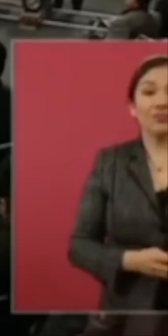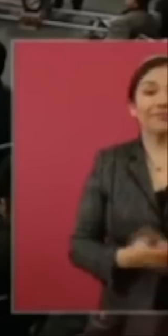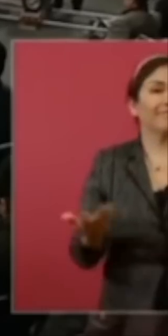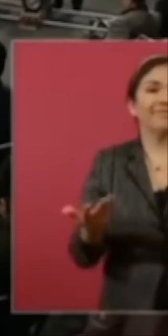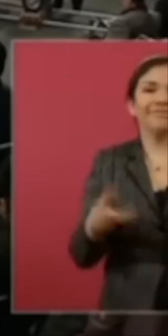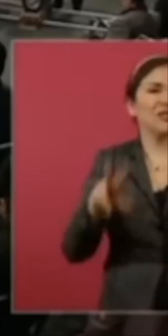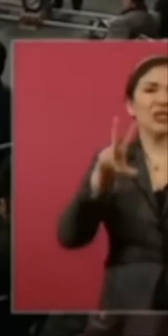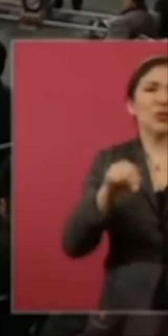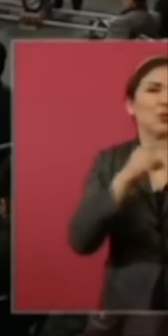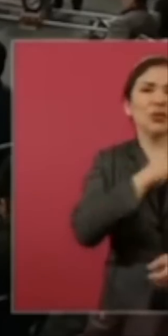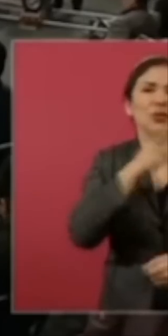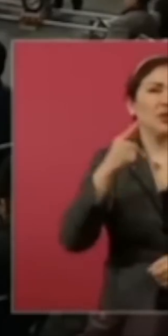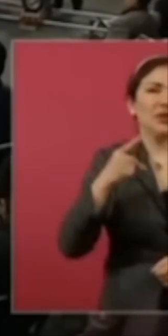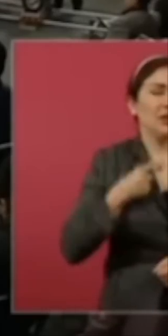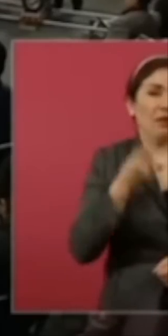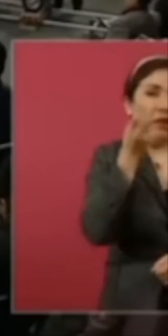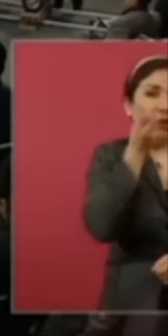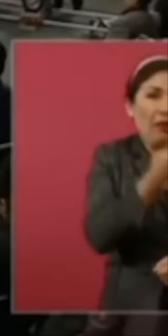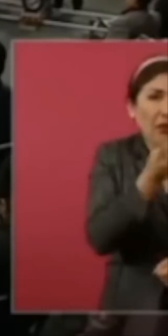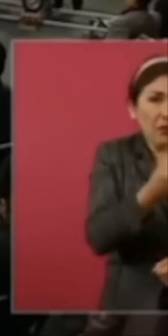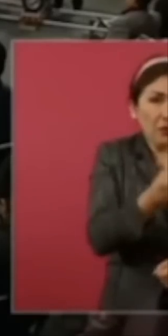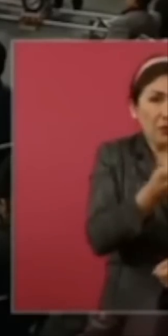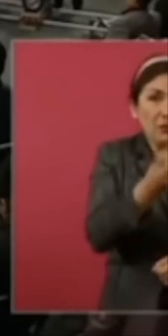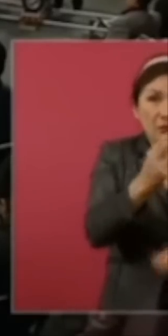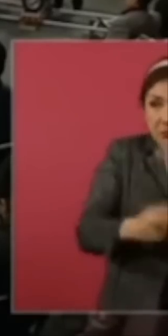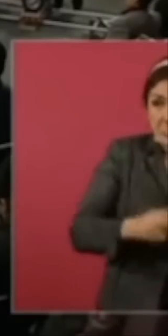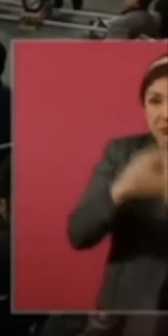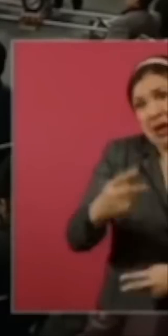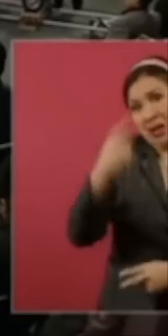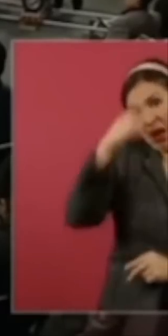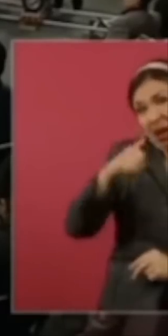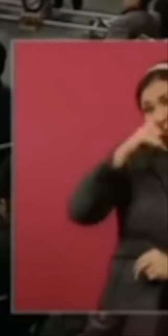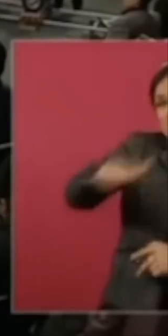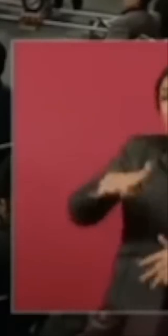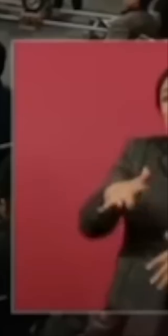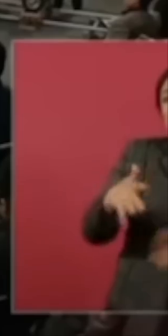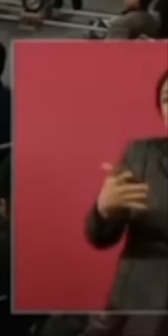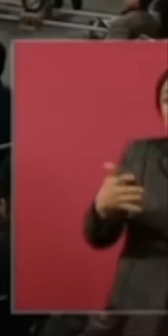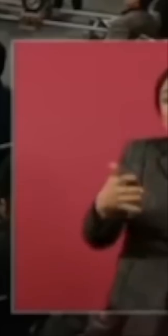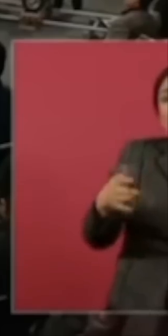no debieron ir a provocar y a